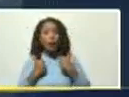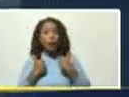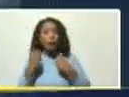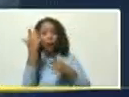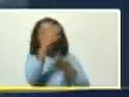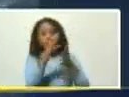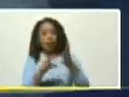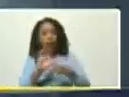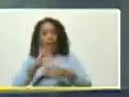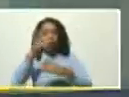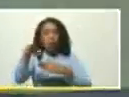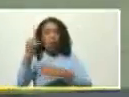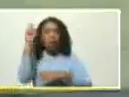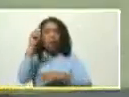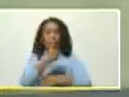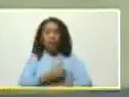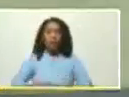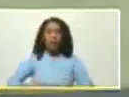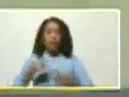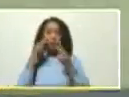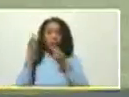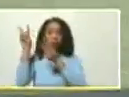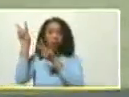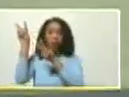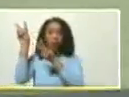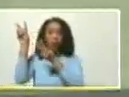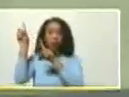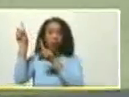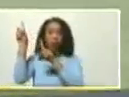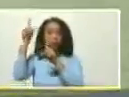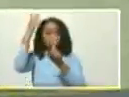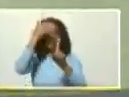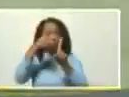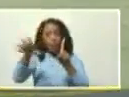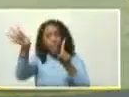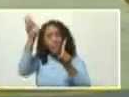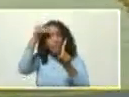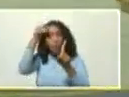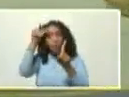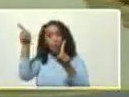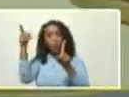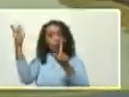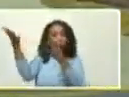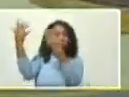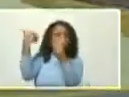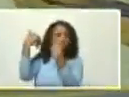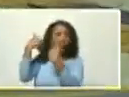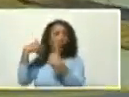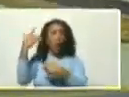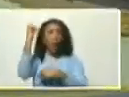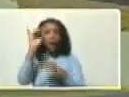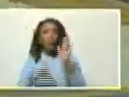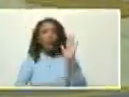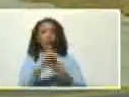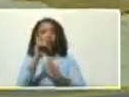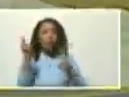isla. Y también, presidente, tomando en cuenta sus instrucciones, también se va a desarrollar un centro de investigación,